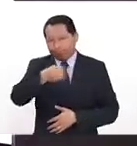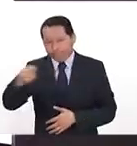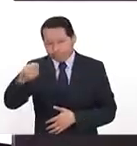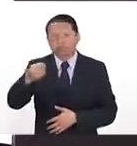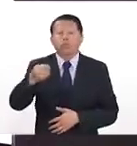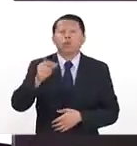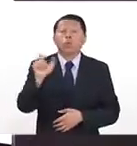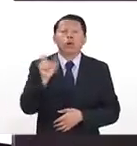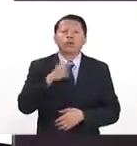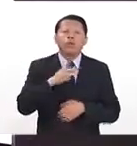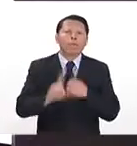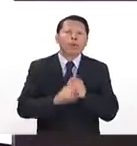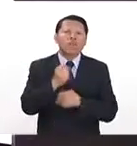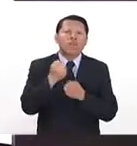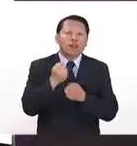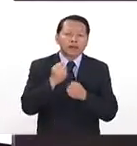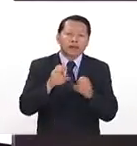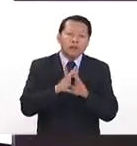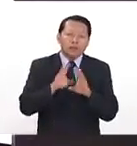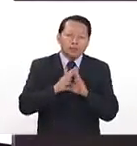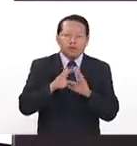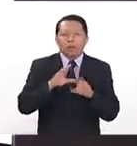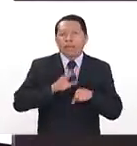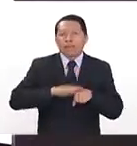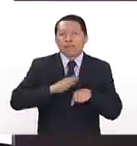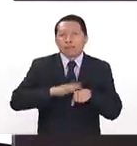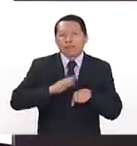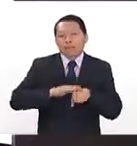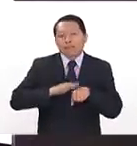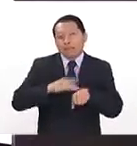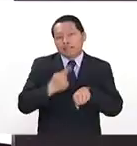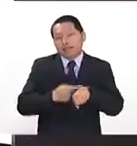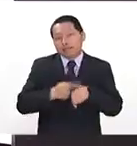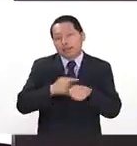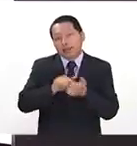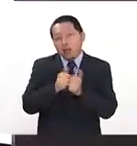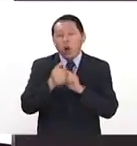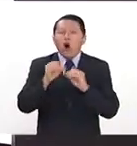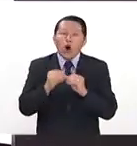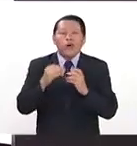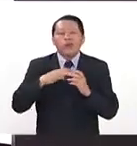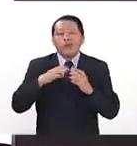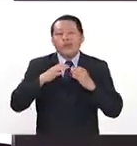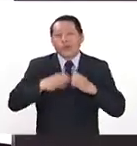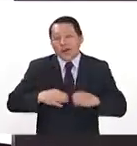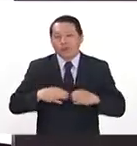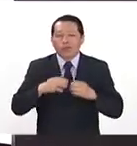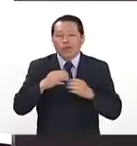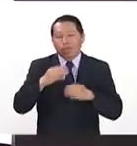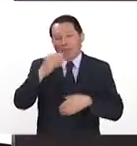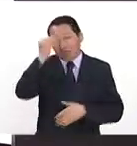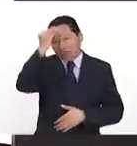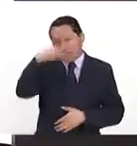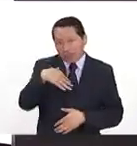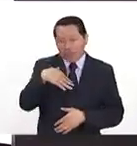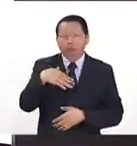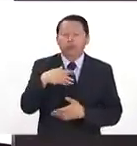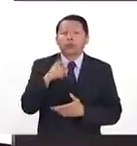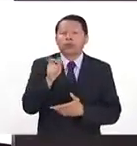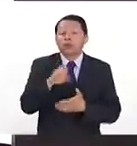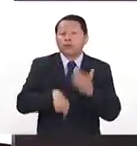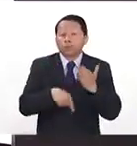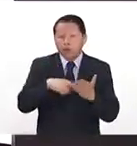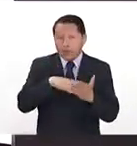complicaciones crónicas puede ser por el tiempo de evolución de la diabetes o bien por el descuido. Ahora, ninguna complicación tiene cura. Cuando ya tenemos